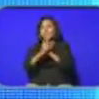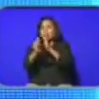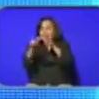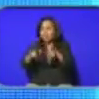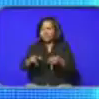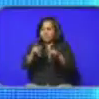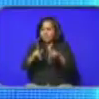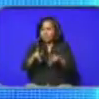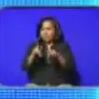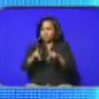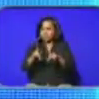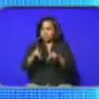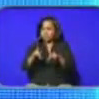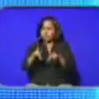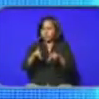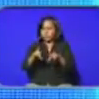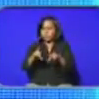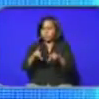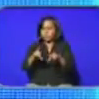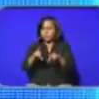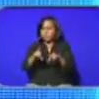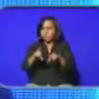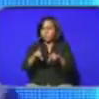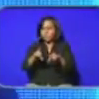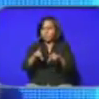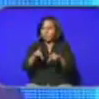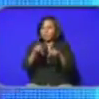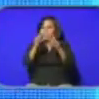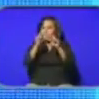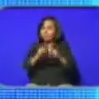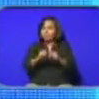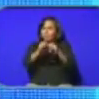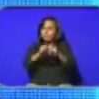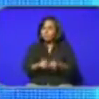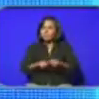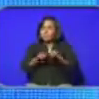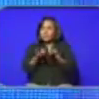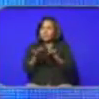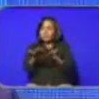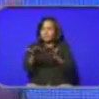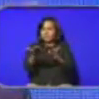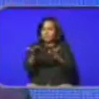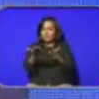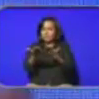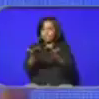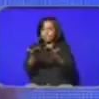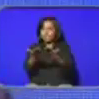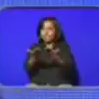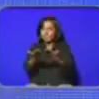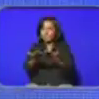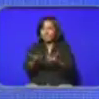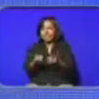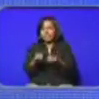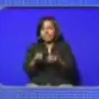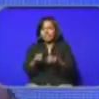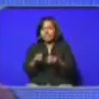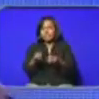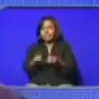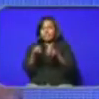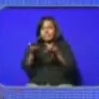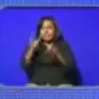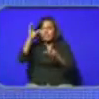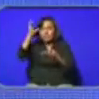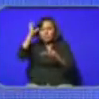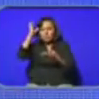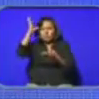destrezas, para poder ofertar o dar ese conocimiento teórico y práctico, que es